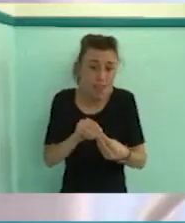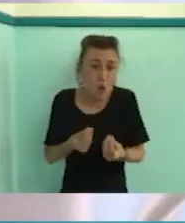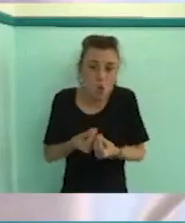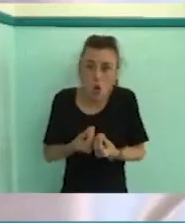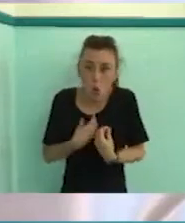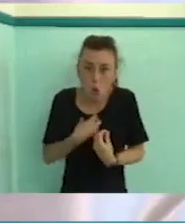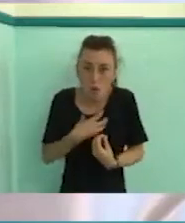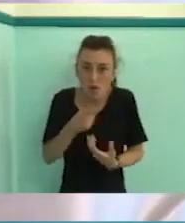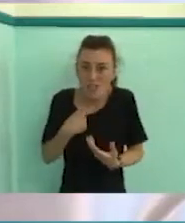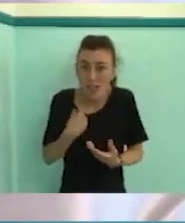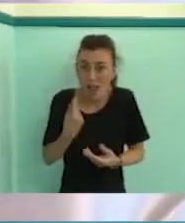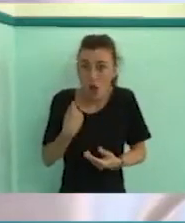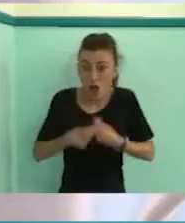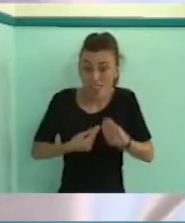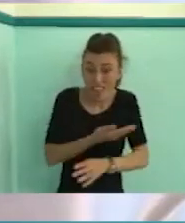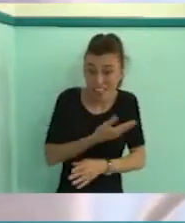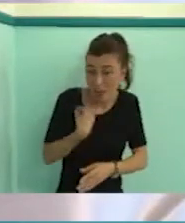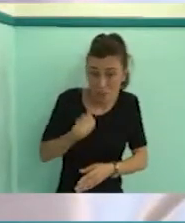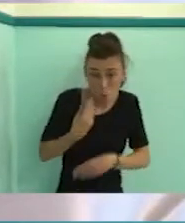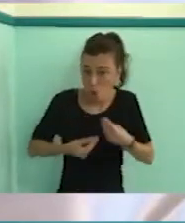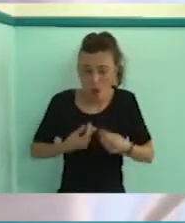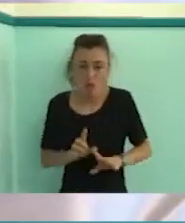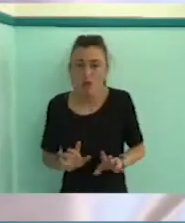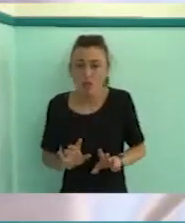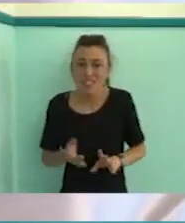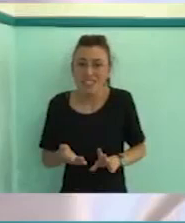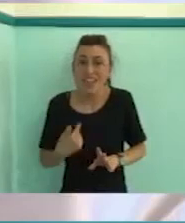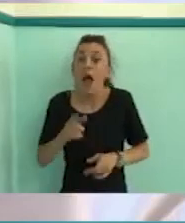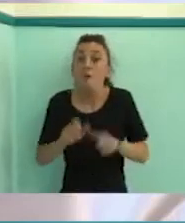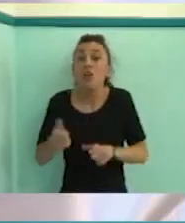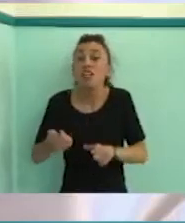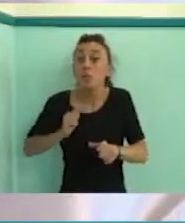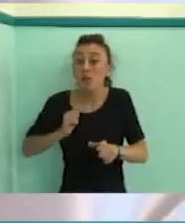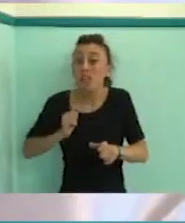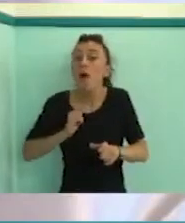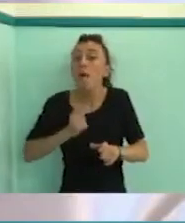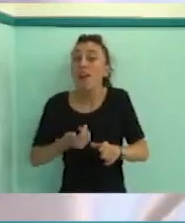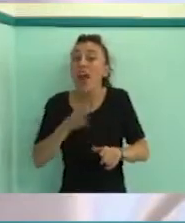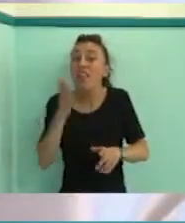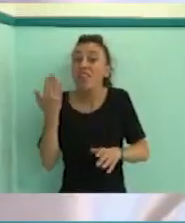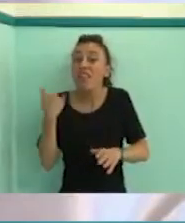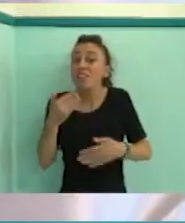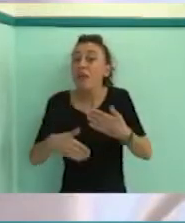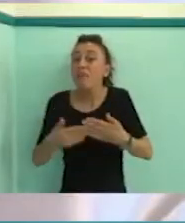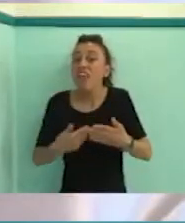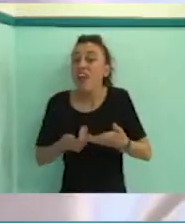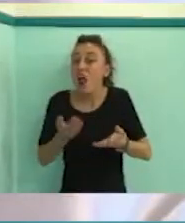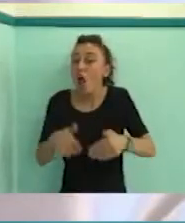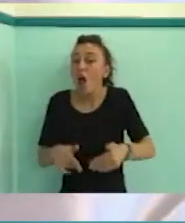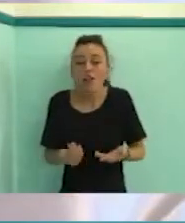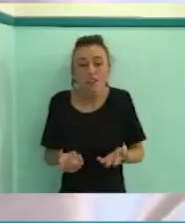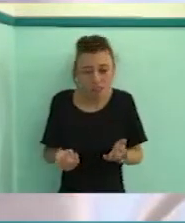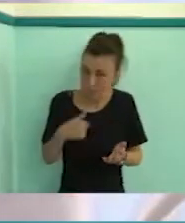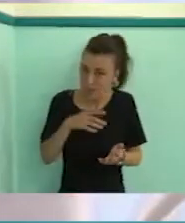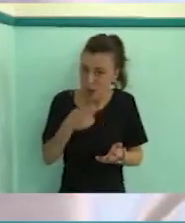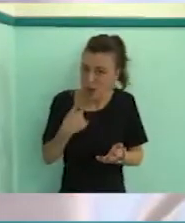antes la gente que se aprovechaba de cuando tú no no ponías límites y ahora empiezas a ponerlos y hacen Oh jod có cómo te has subido tú a la Parra Y dices No